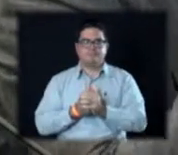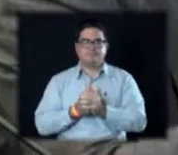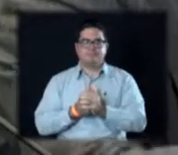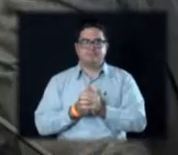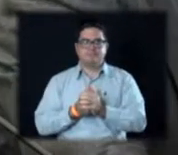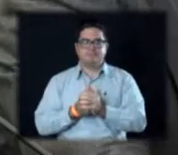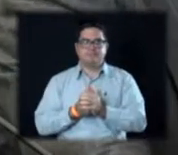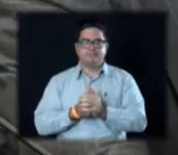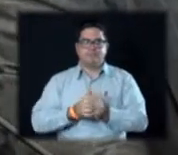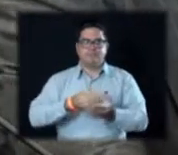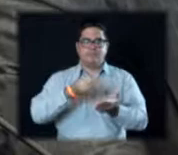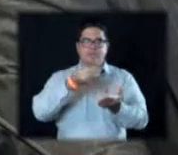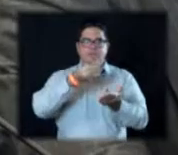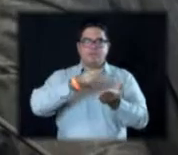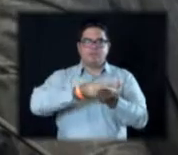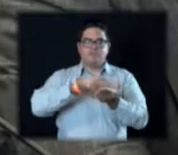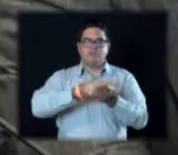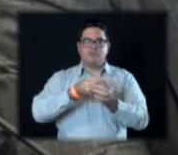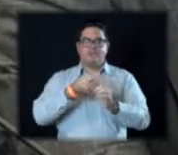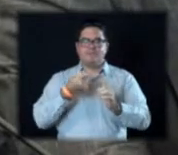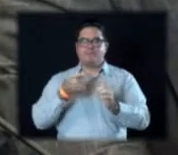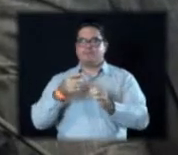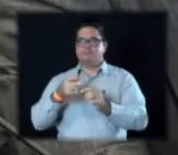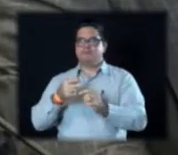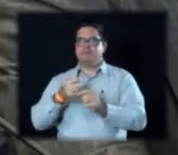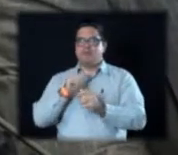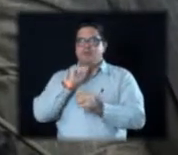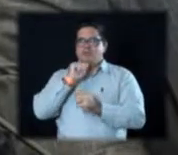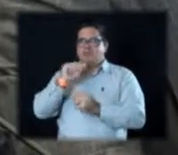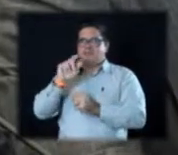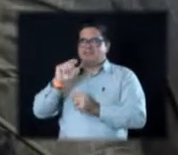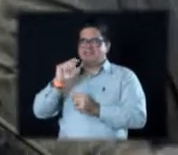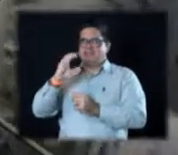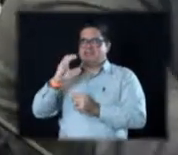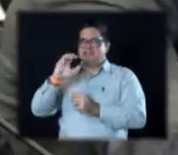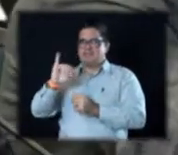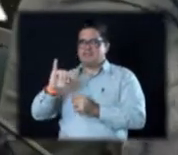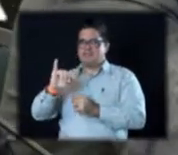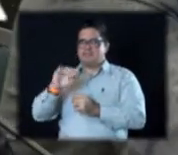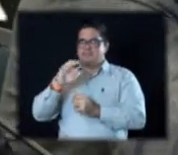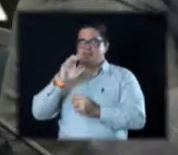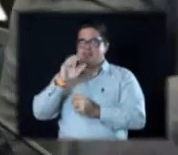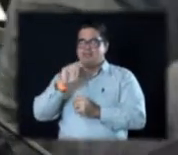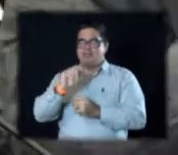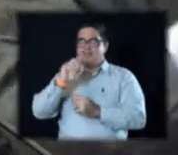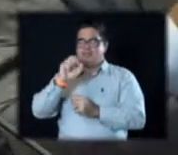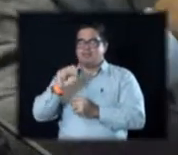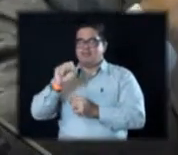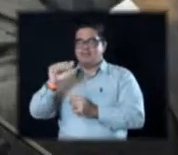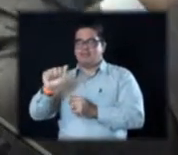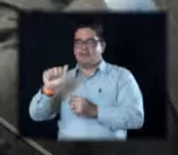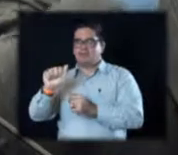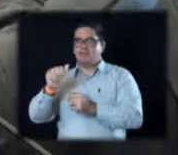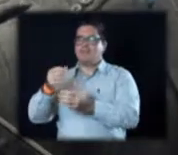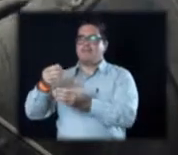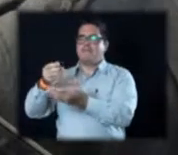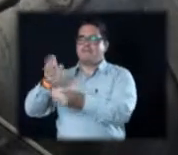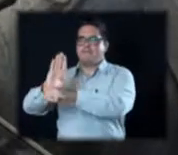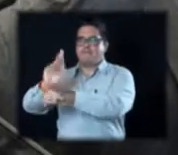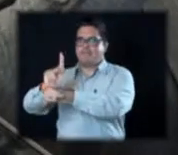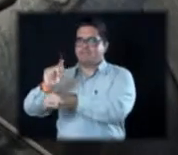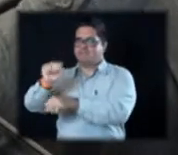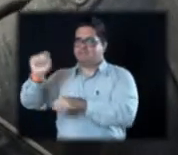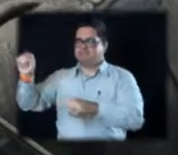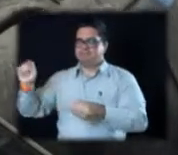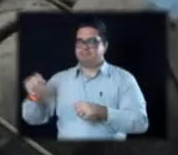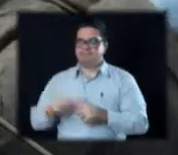Este proceso nos ha llevado a contratar una compañía separada para que evalúe las cuentas y vamos a usar esta